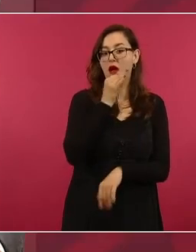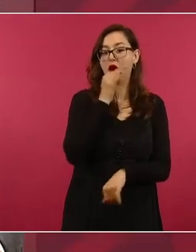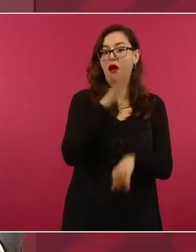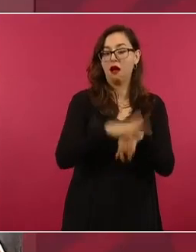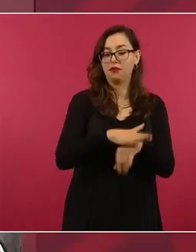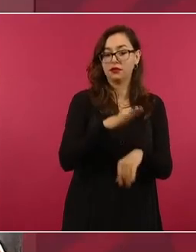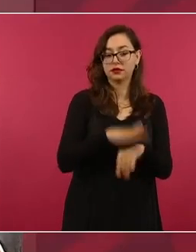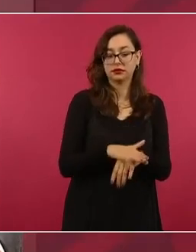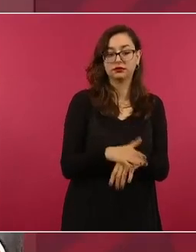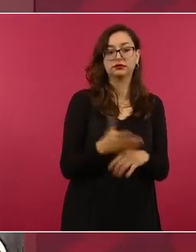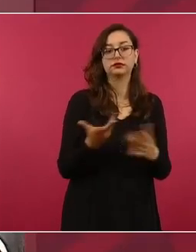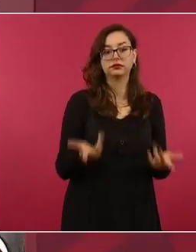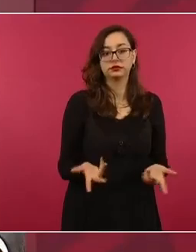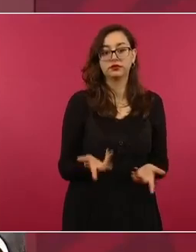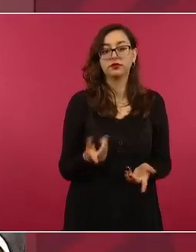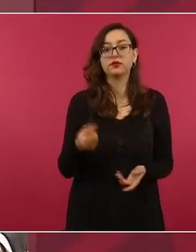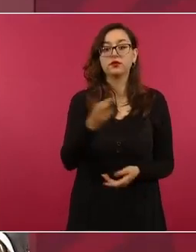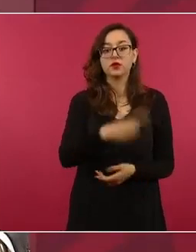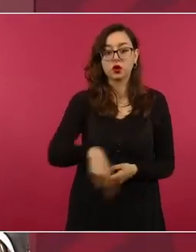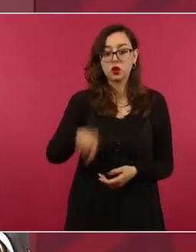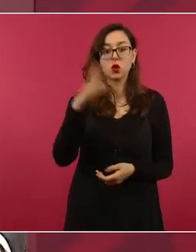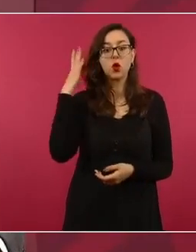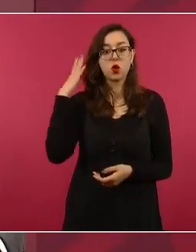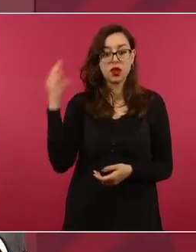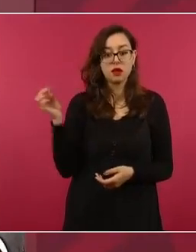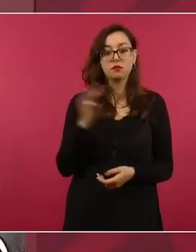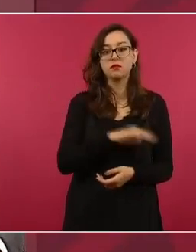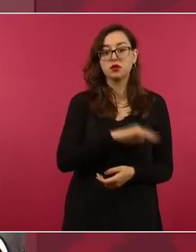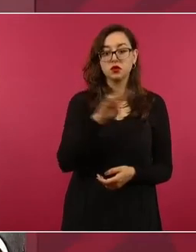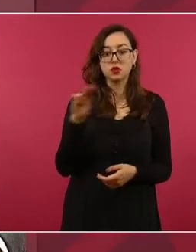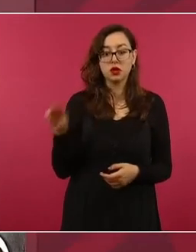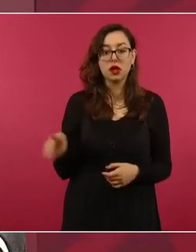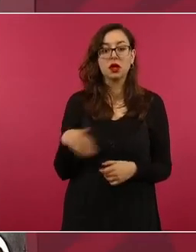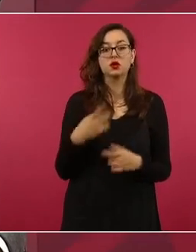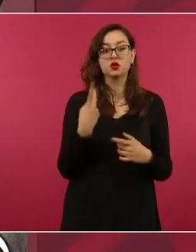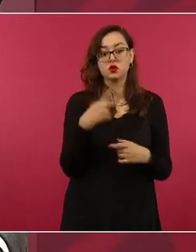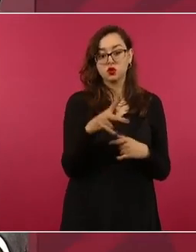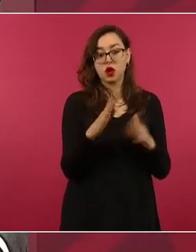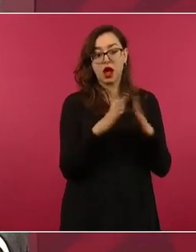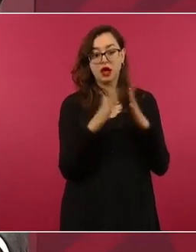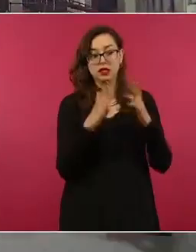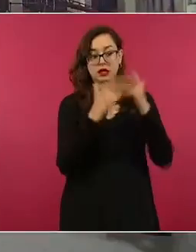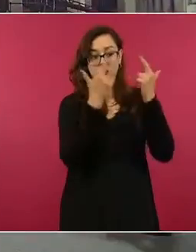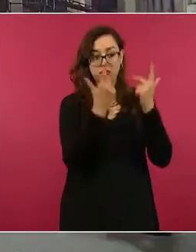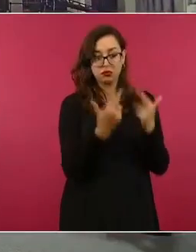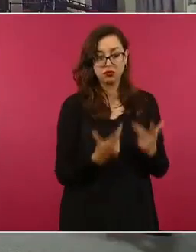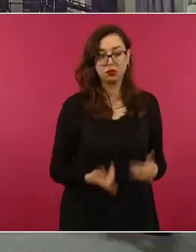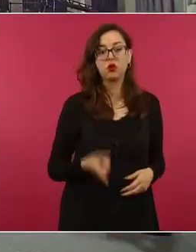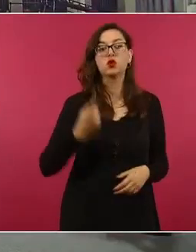los afectados en Colima y en Michoacán, que vamos a ayudar para lo de sus casas.